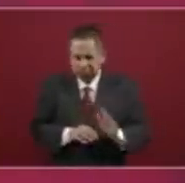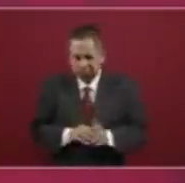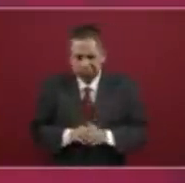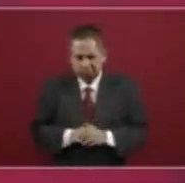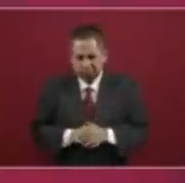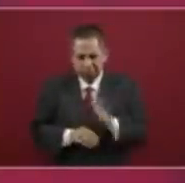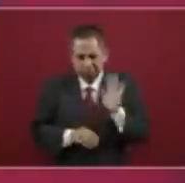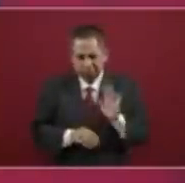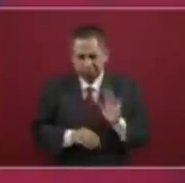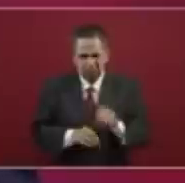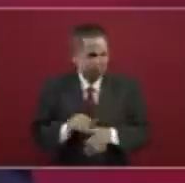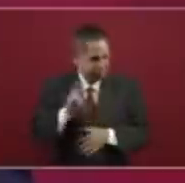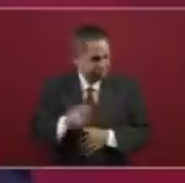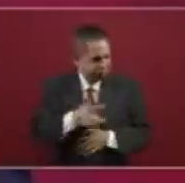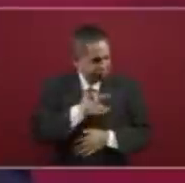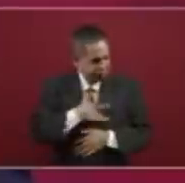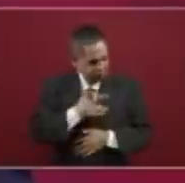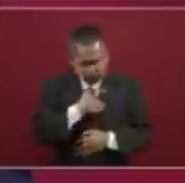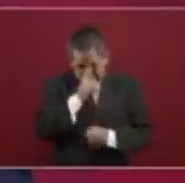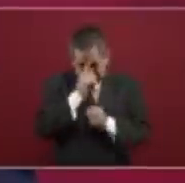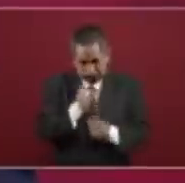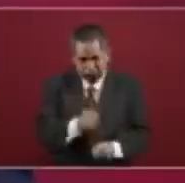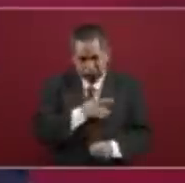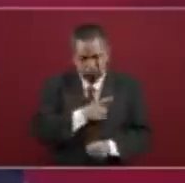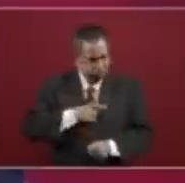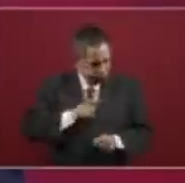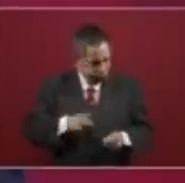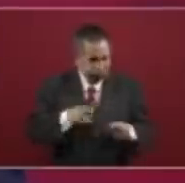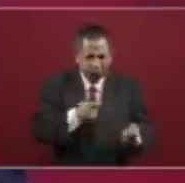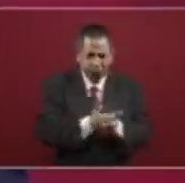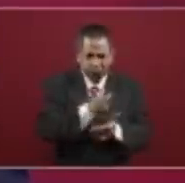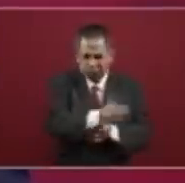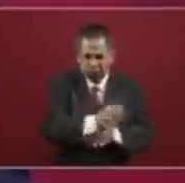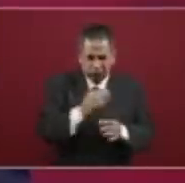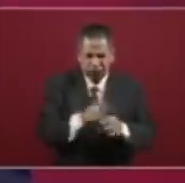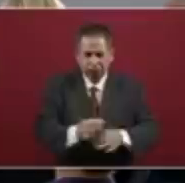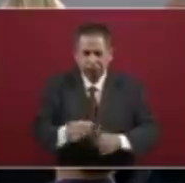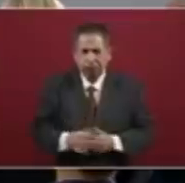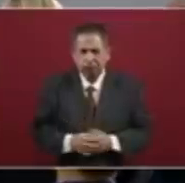sea, es una convicción nuestra.